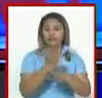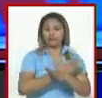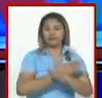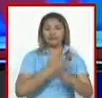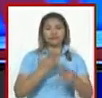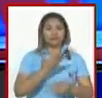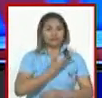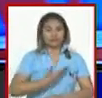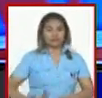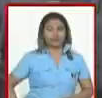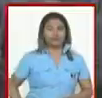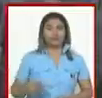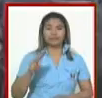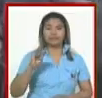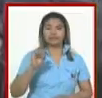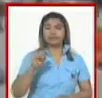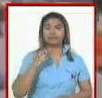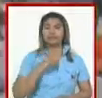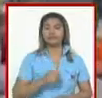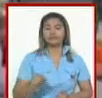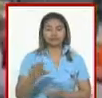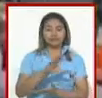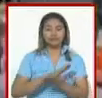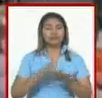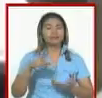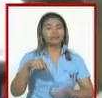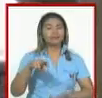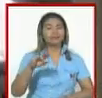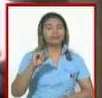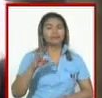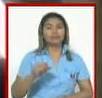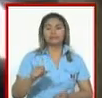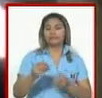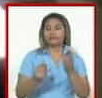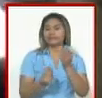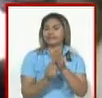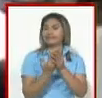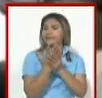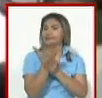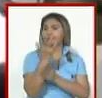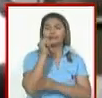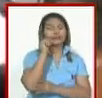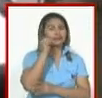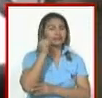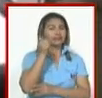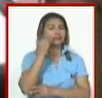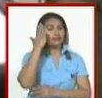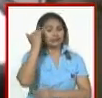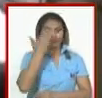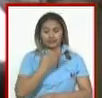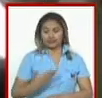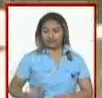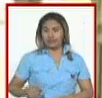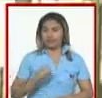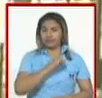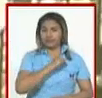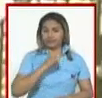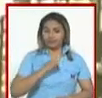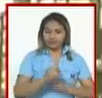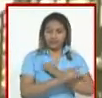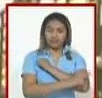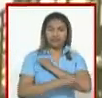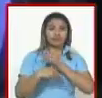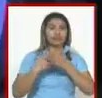presidente carlos mesa la polémica por el caso quiborax crece en el contexto político día que pasa fue el presidente el senado nacional